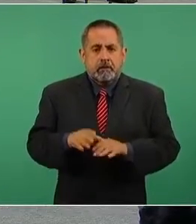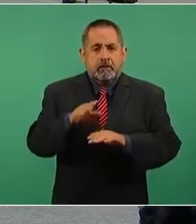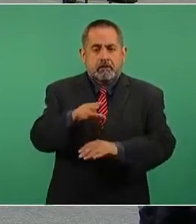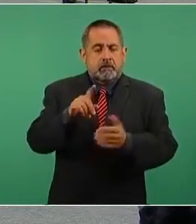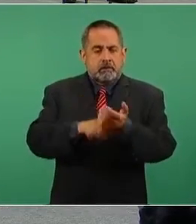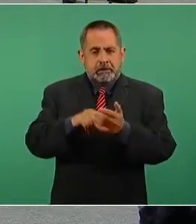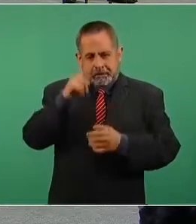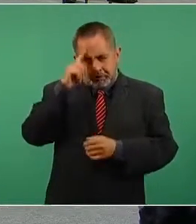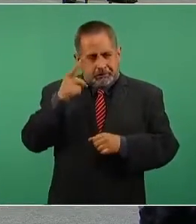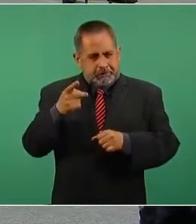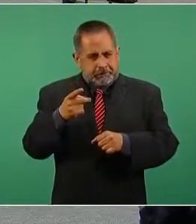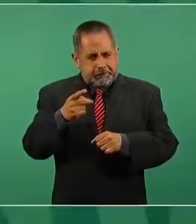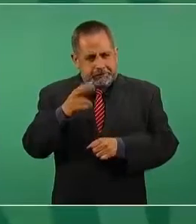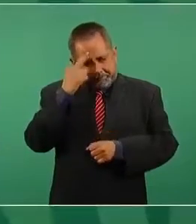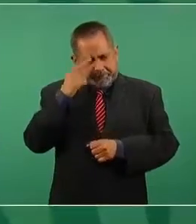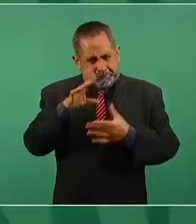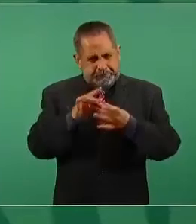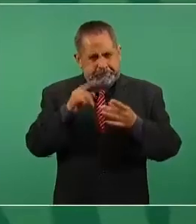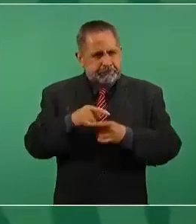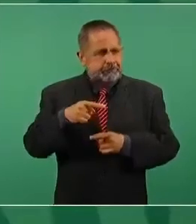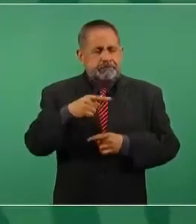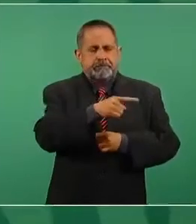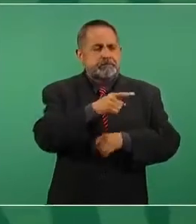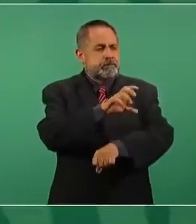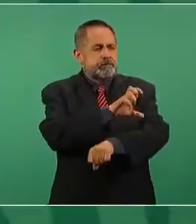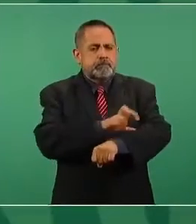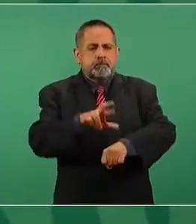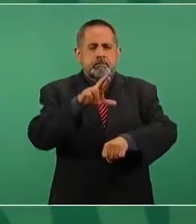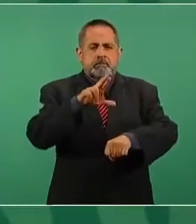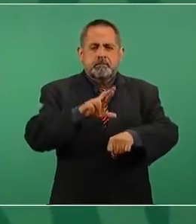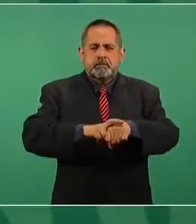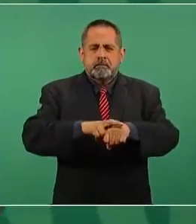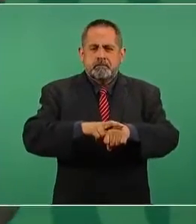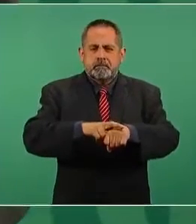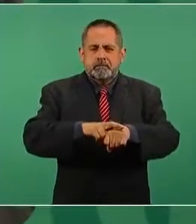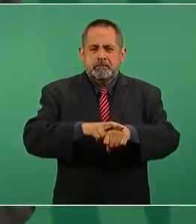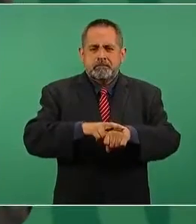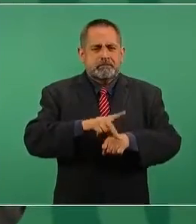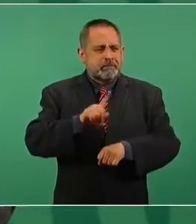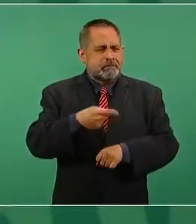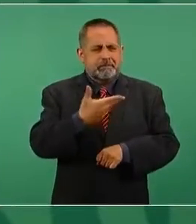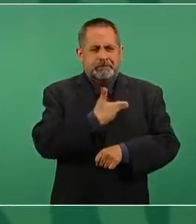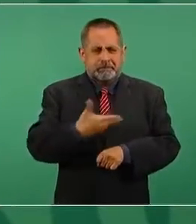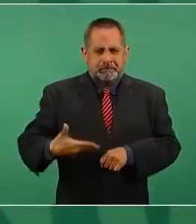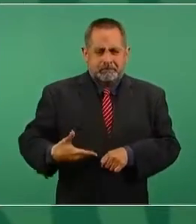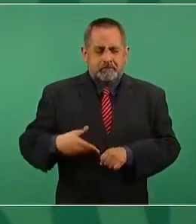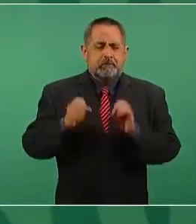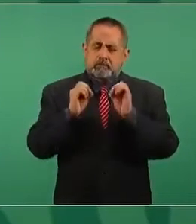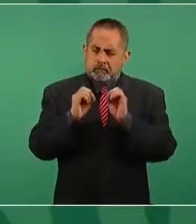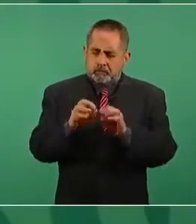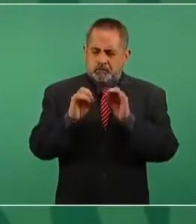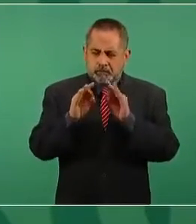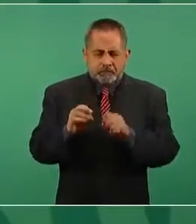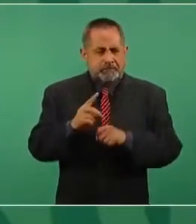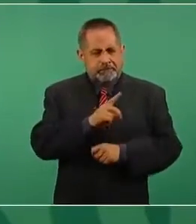la desaparición de la coordinación de presidencia, de la oficina